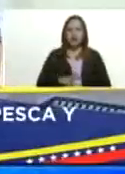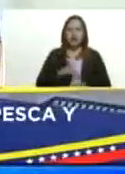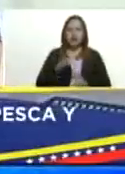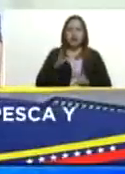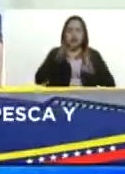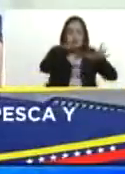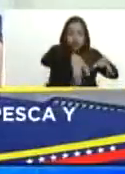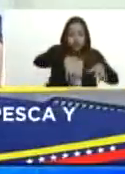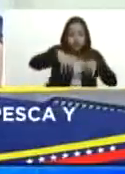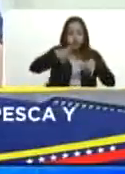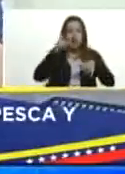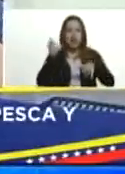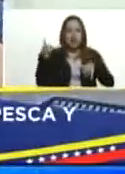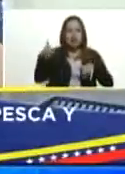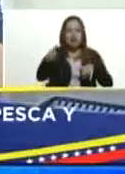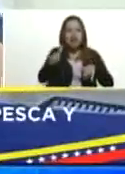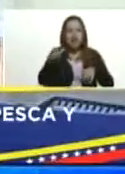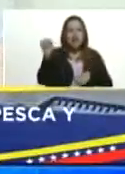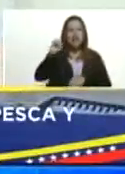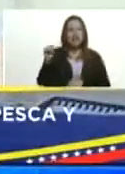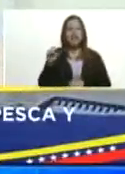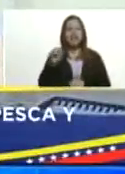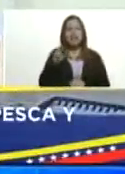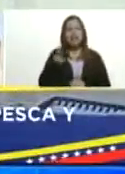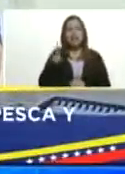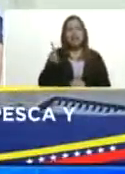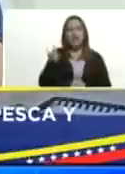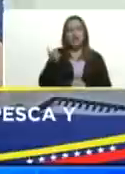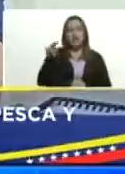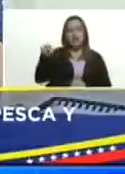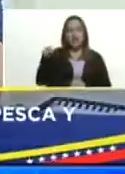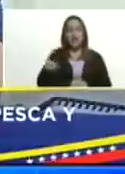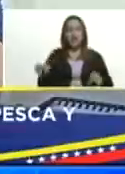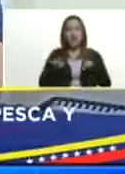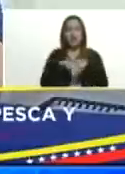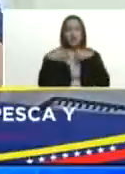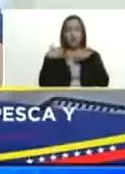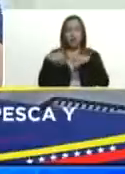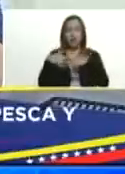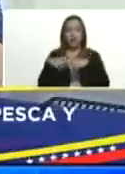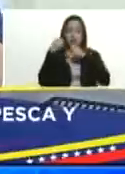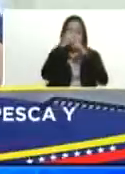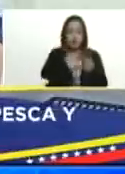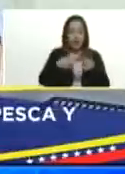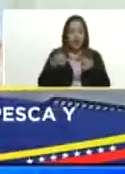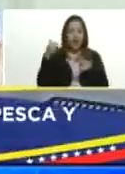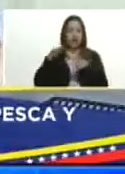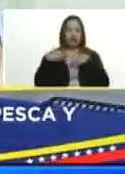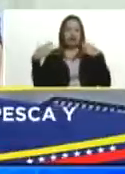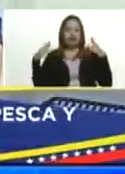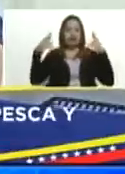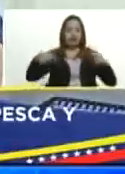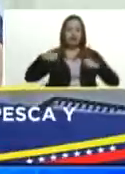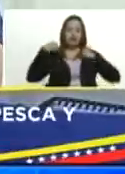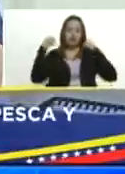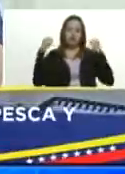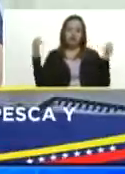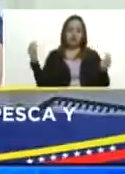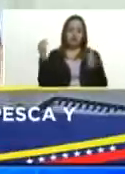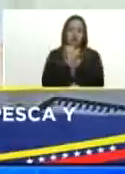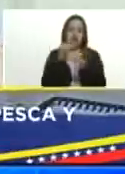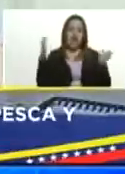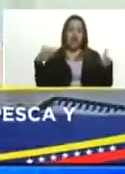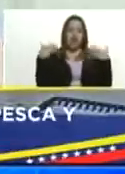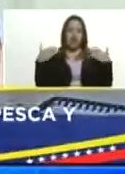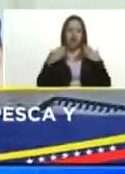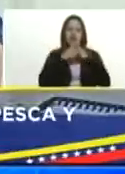enorme cantidad de peces, así el sector pesca y acuicultura, presidente, tiene enormes victorias, enormes triunfos, enormes